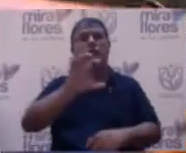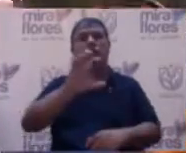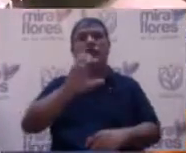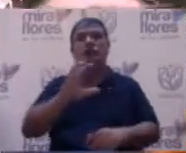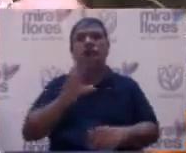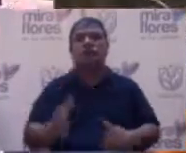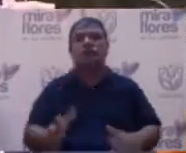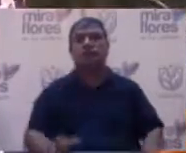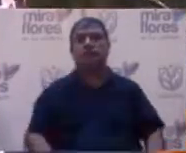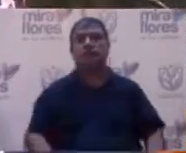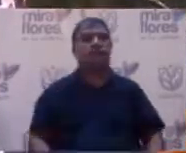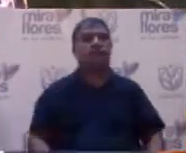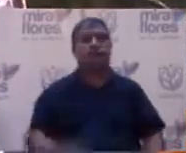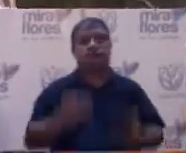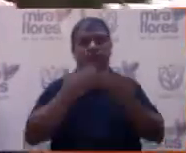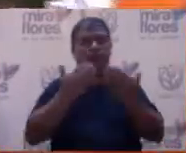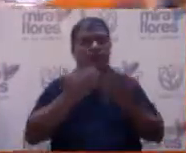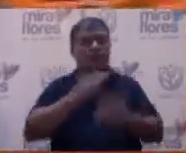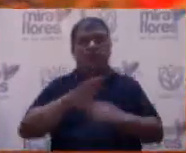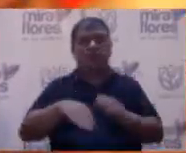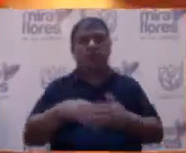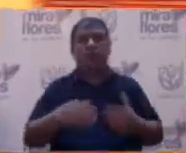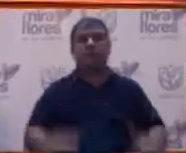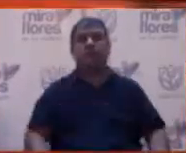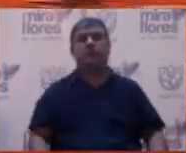¿no? Eso es todo, gracias.